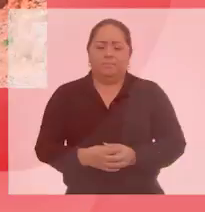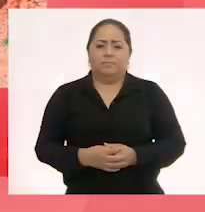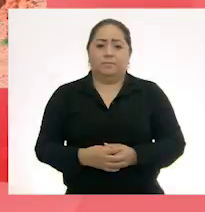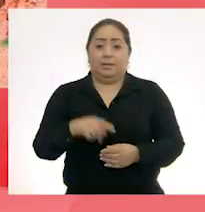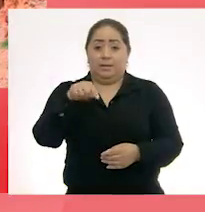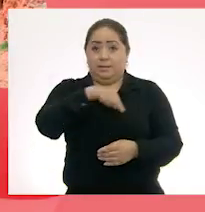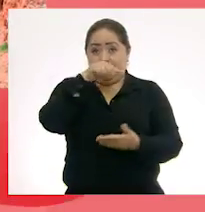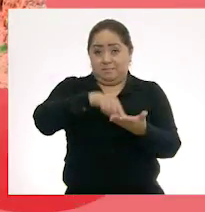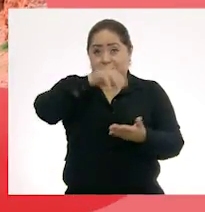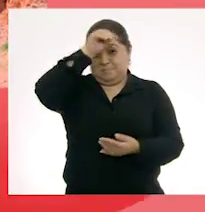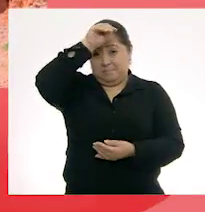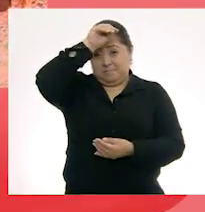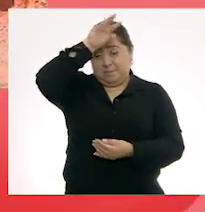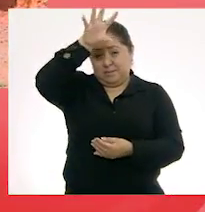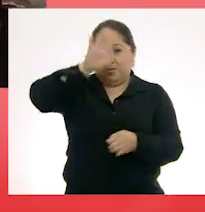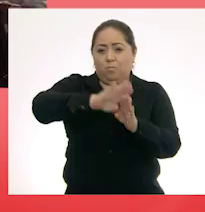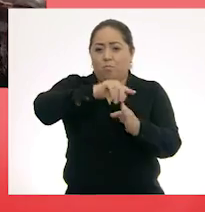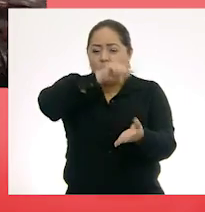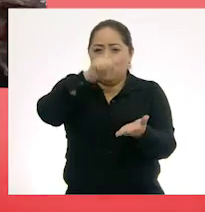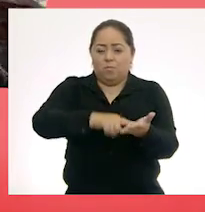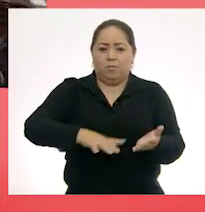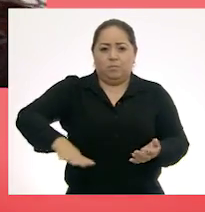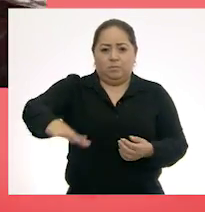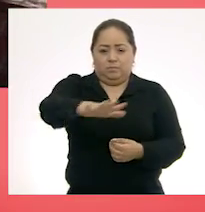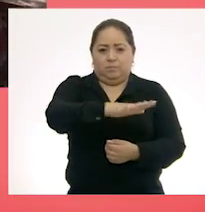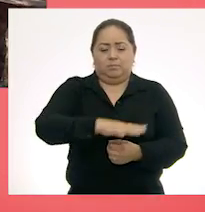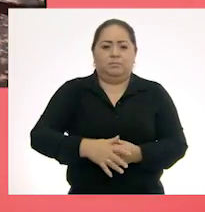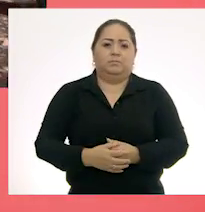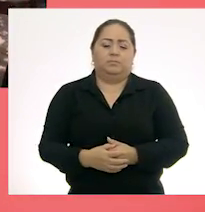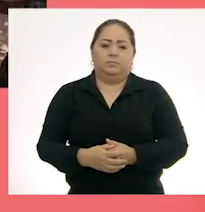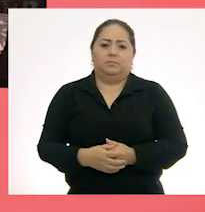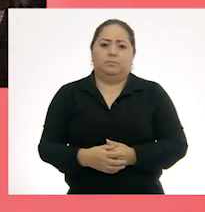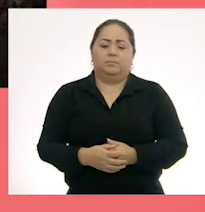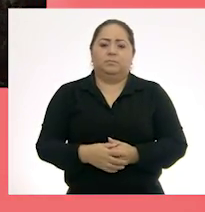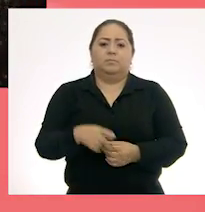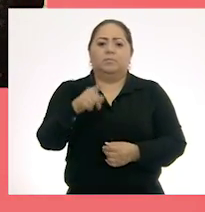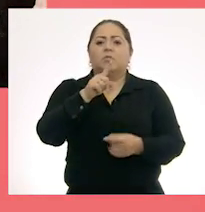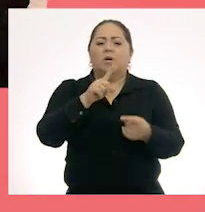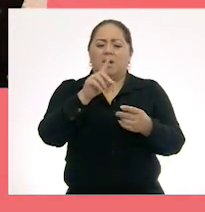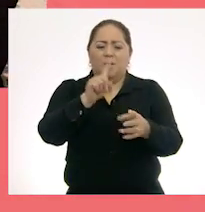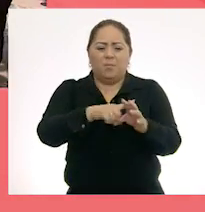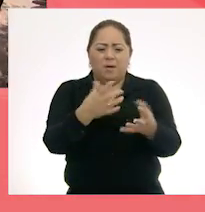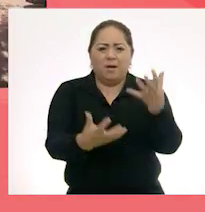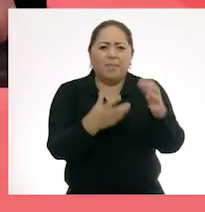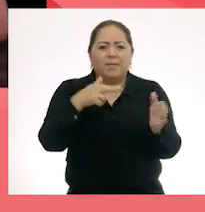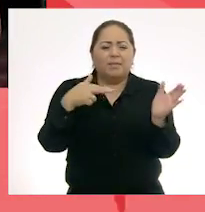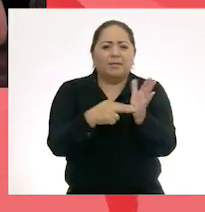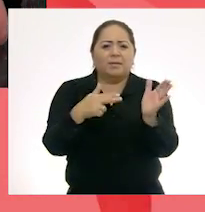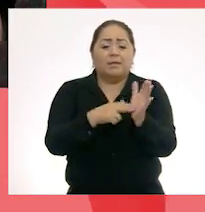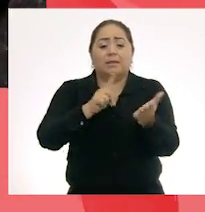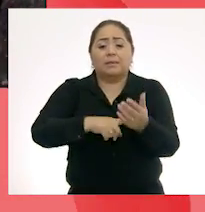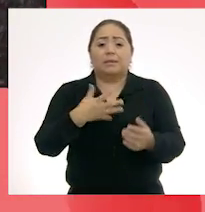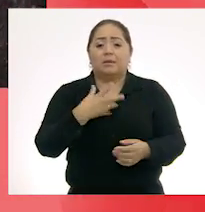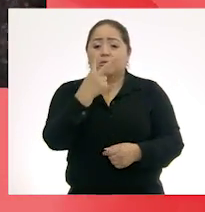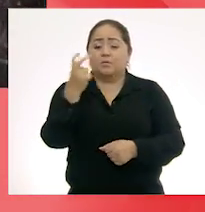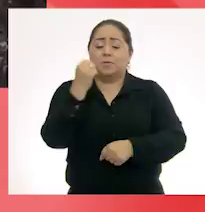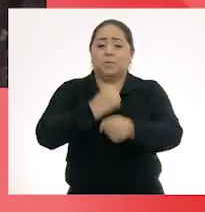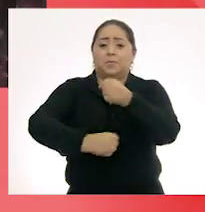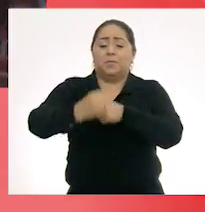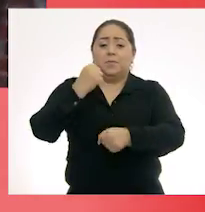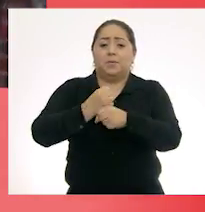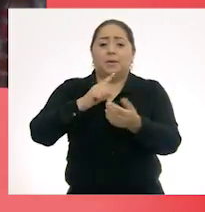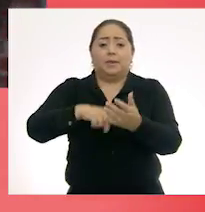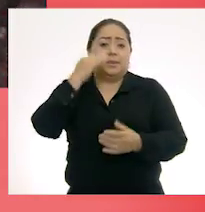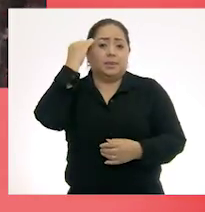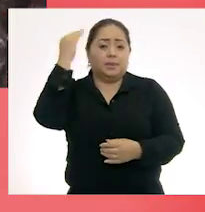Esta mina pertenece a toda una zona denominada Mina La Carbonera. Tiene aproximadamente 200 años que tiene